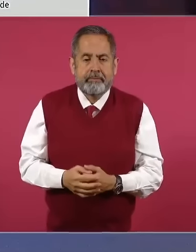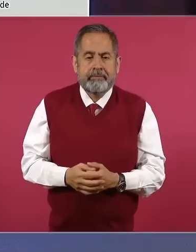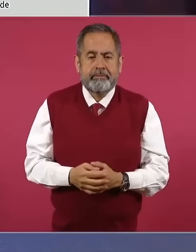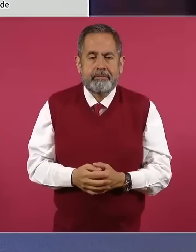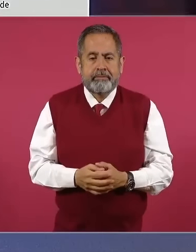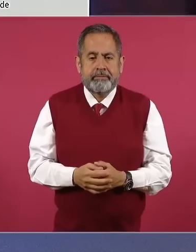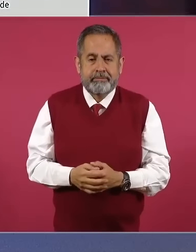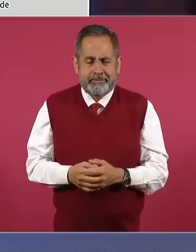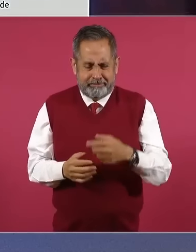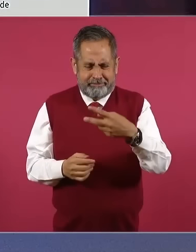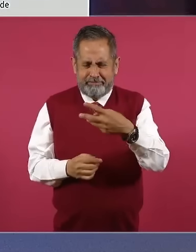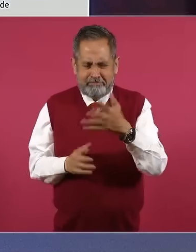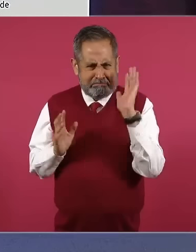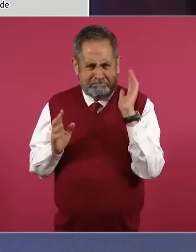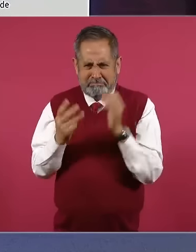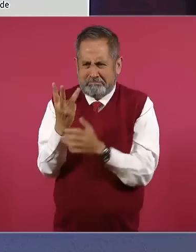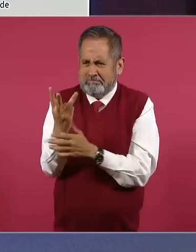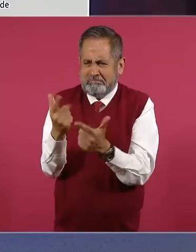Son 3 partidos, ¿no?